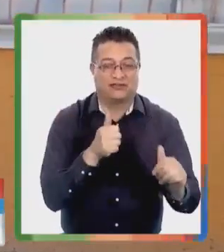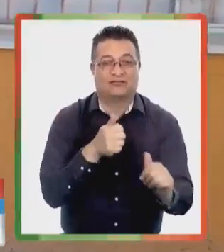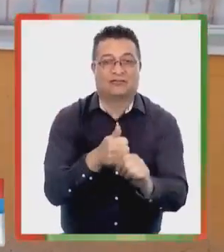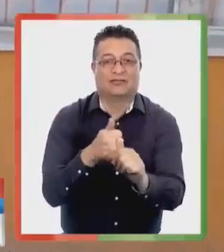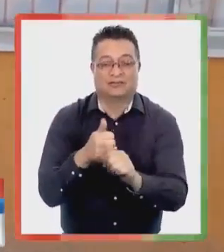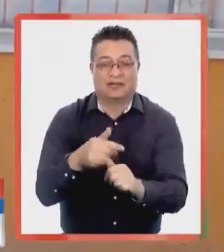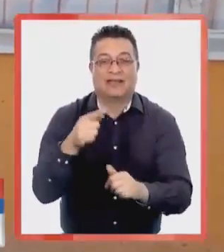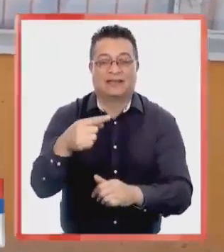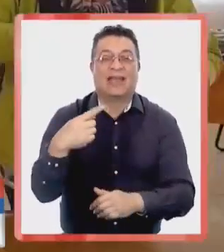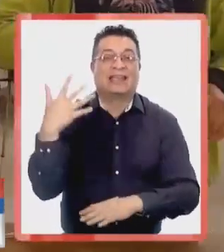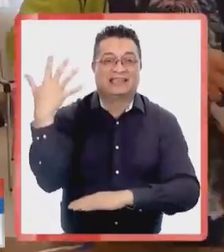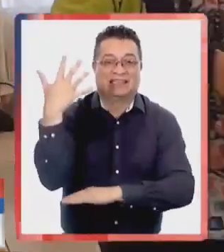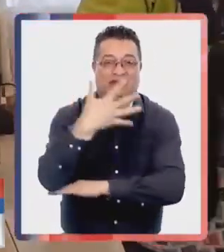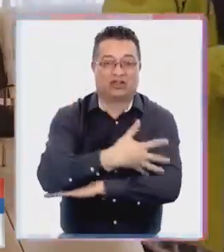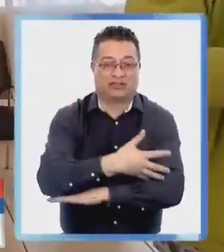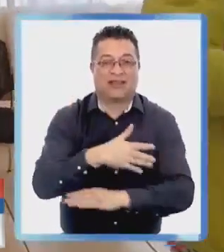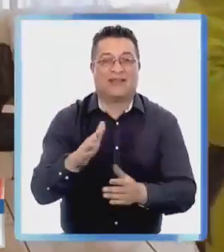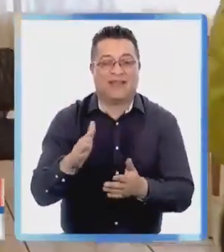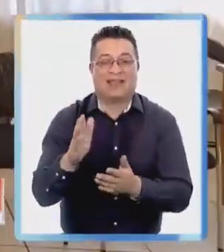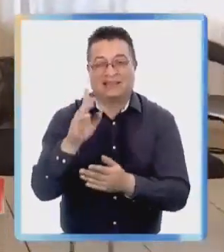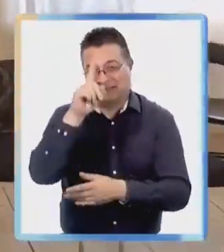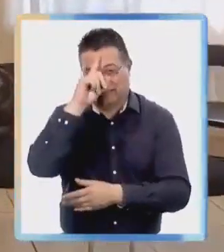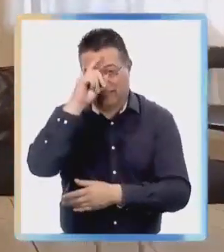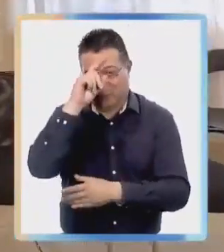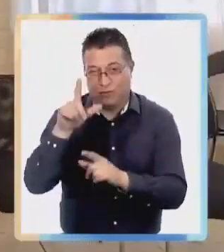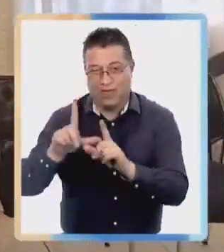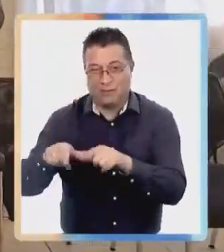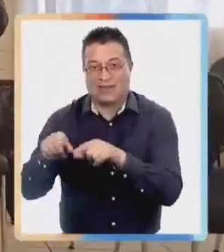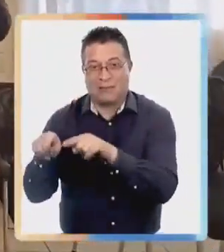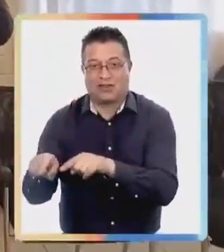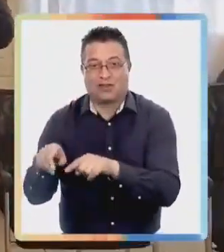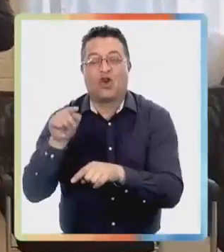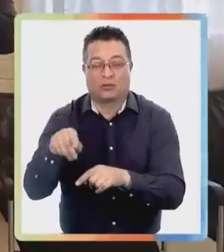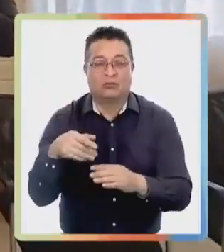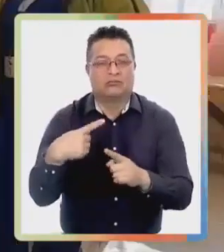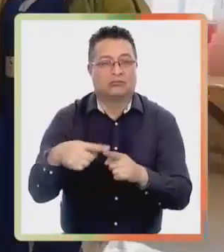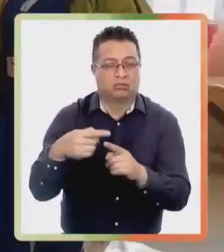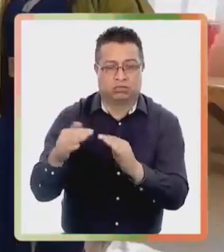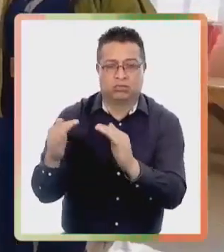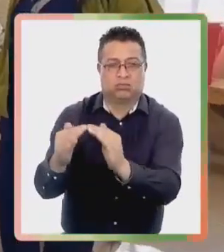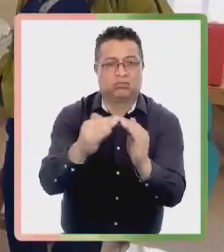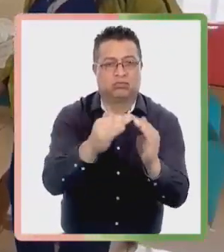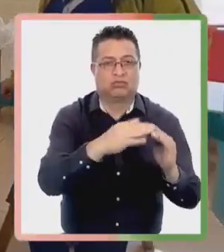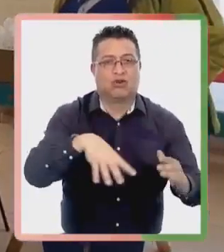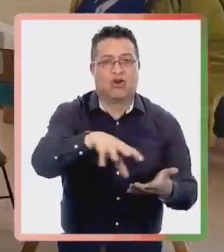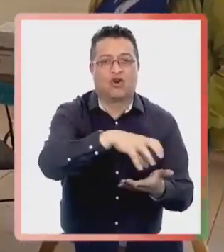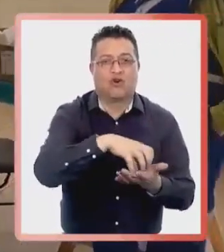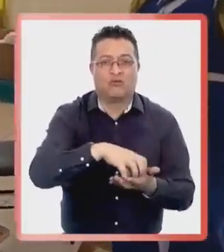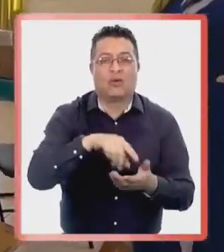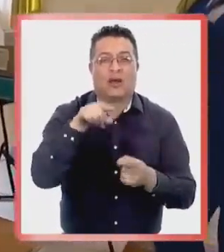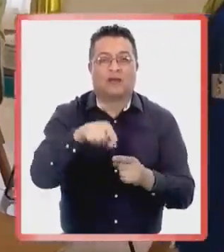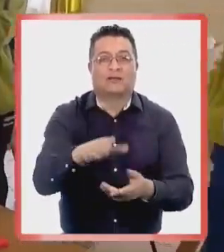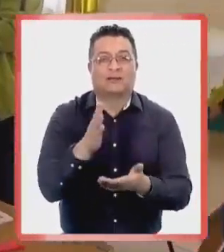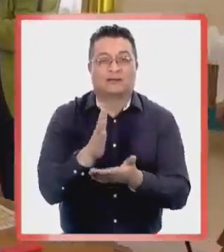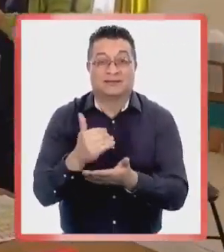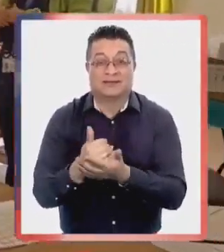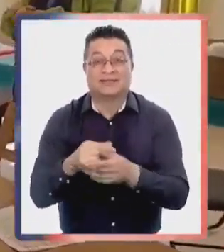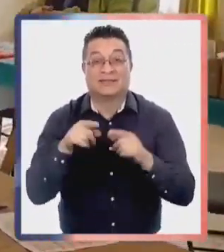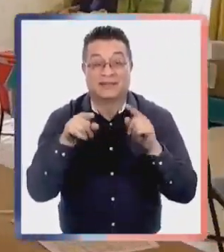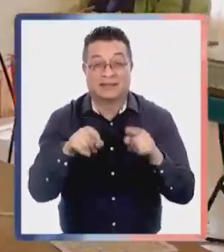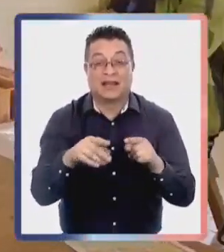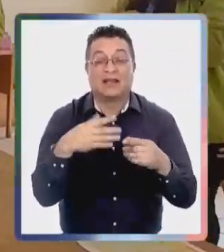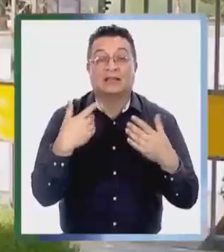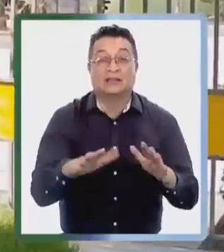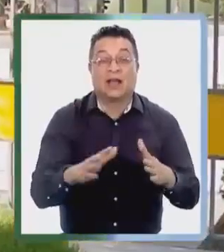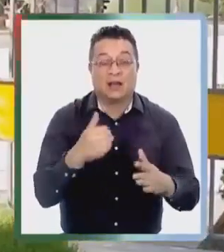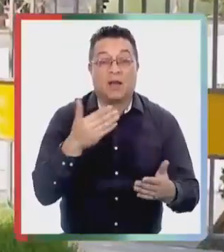Departamento de Salud de Quillota. Actualmente beneficia a pacientes distribuidos en diversos barrios de la comuna. La estrategia Farmacia en tu Barrio ya cumplió